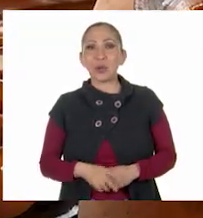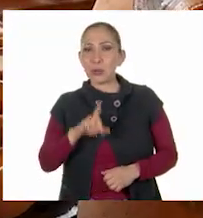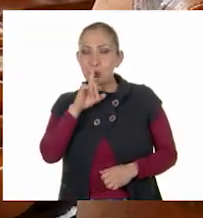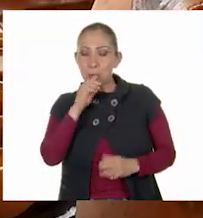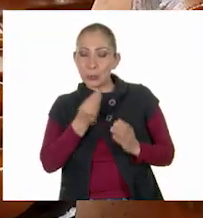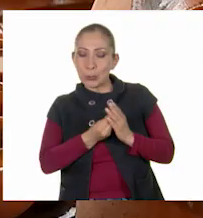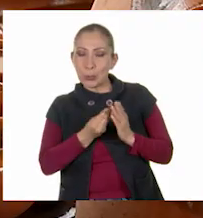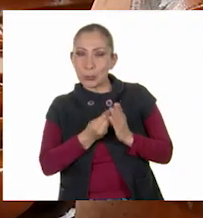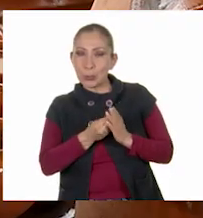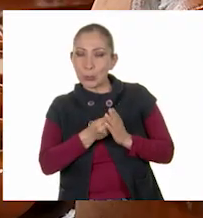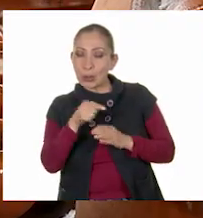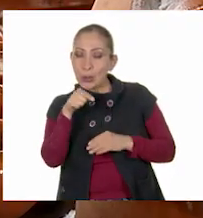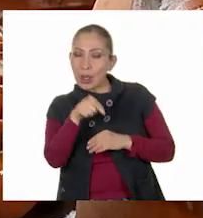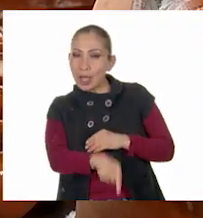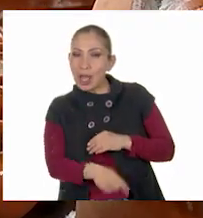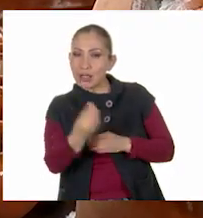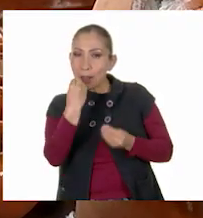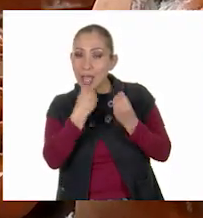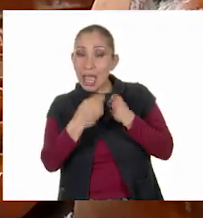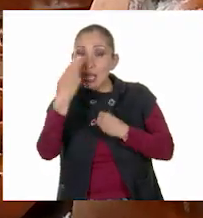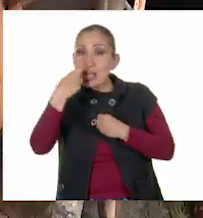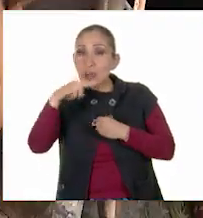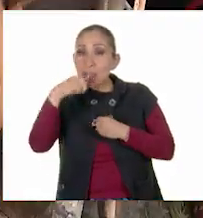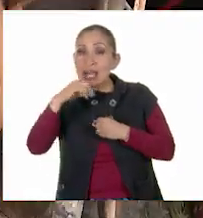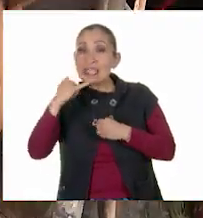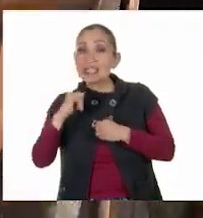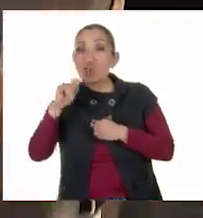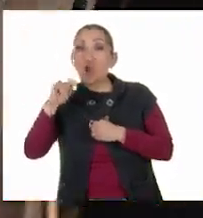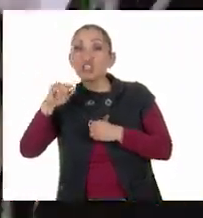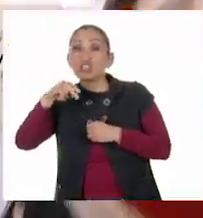Secretos culinarios transmitidos en náhuatl y otomí.